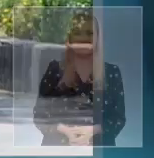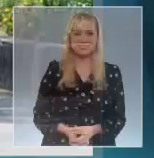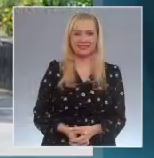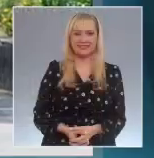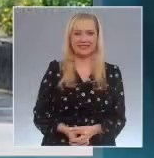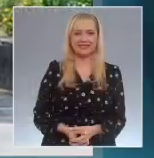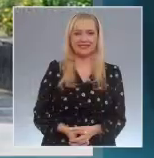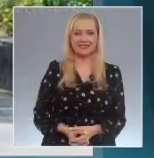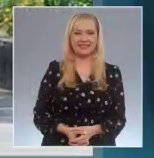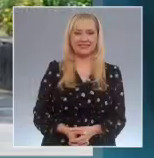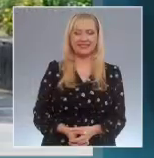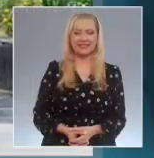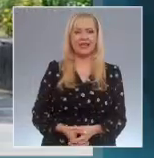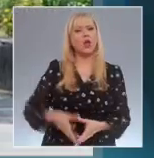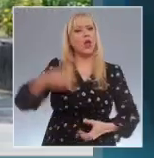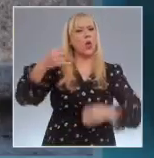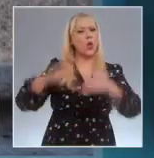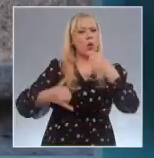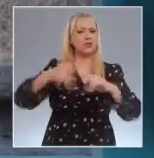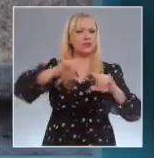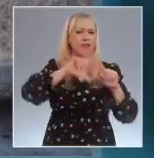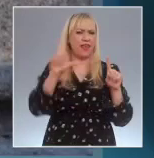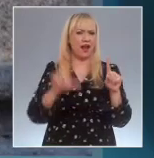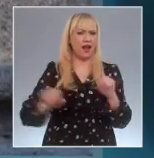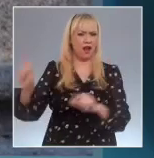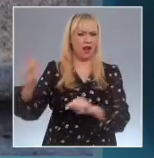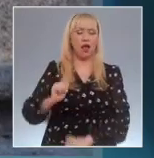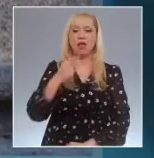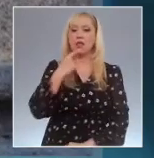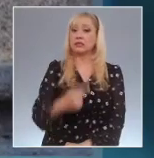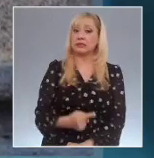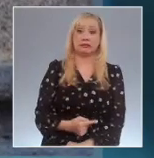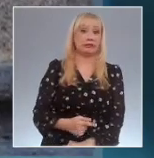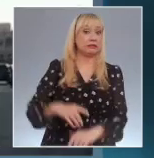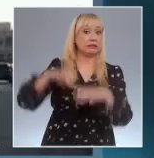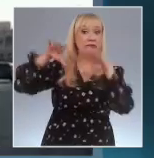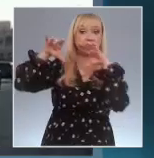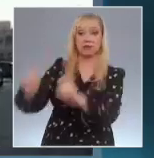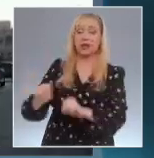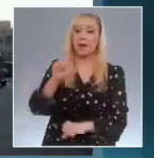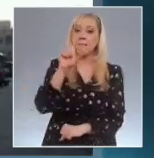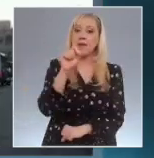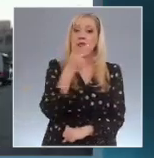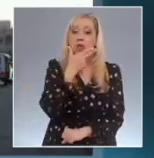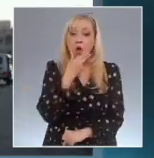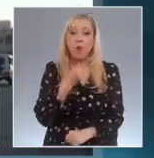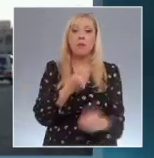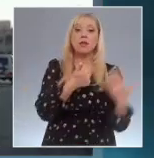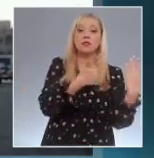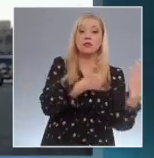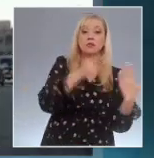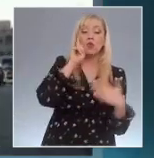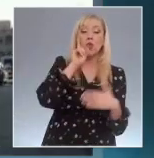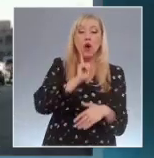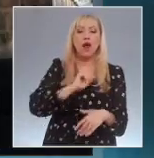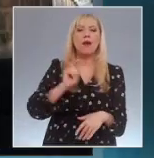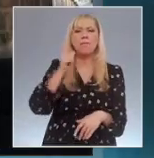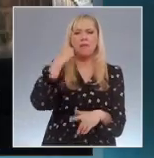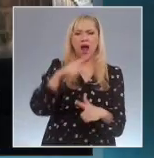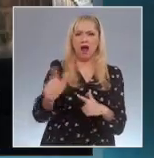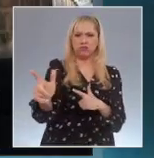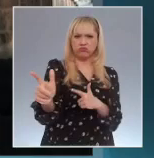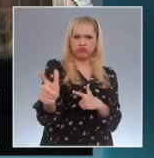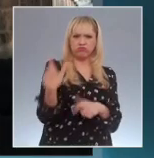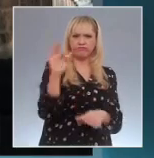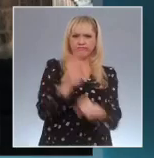Un juez federal determinó que fue ilegal la detención de 20 hombres y 6 mujeres autodefensas el pasado 16 de septiembre en